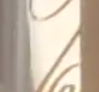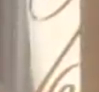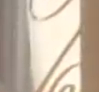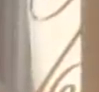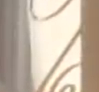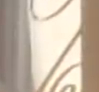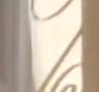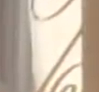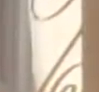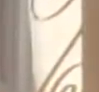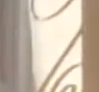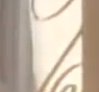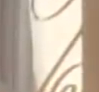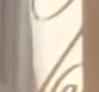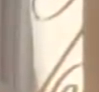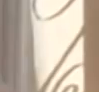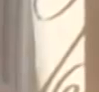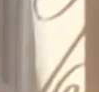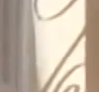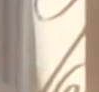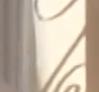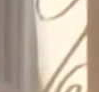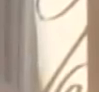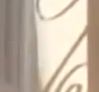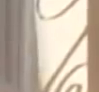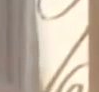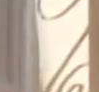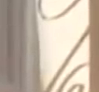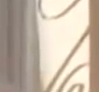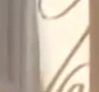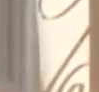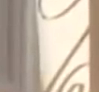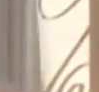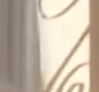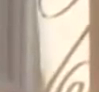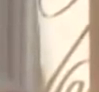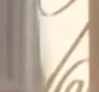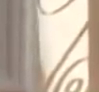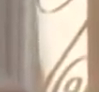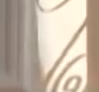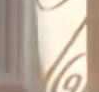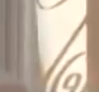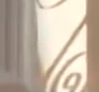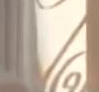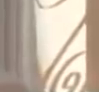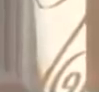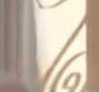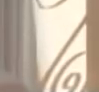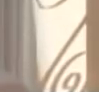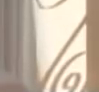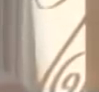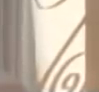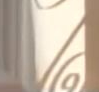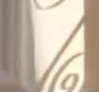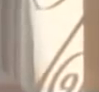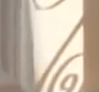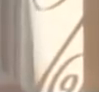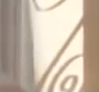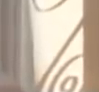hijo de Chávez. Vamos a recibir a